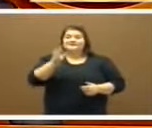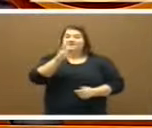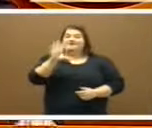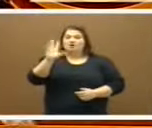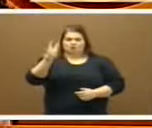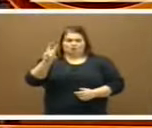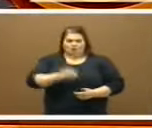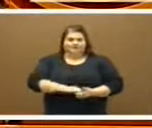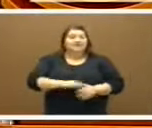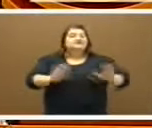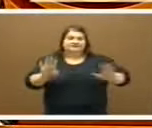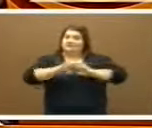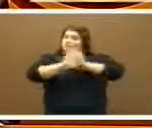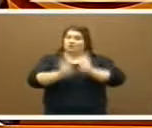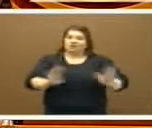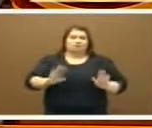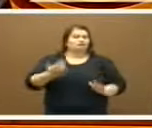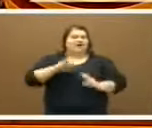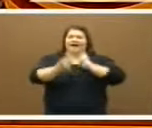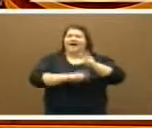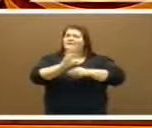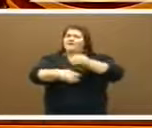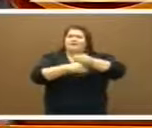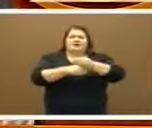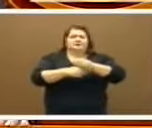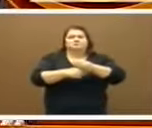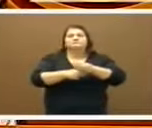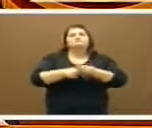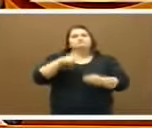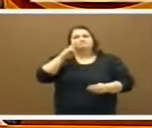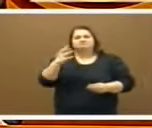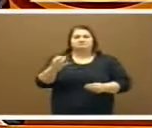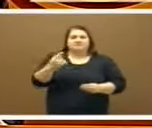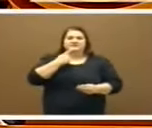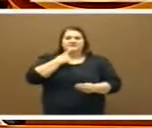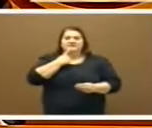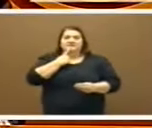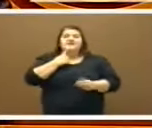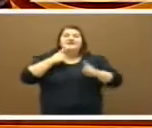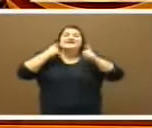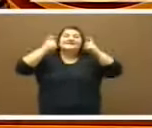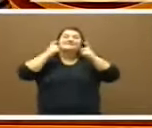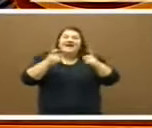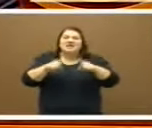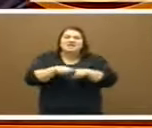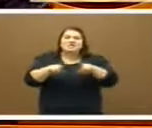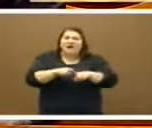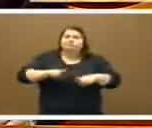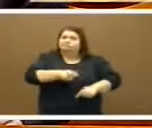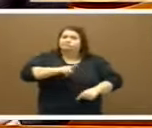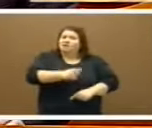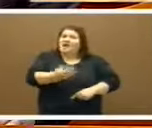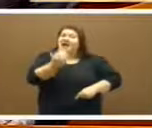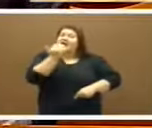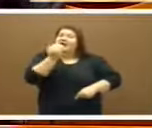Y, por último, llegamos a la apoteosis de las enmiendas, donde nos dicen evitar injerencias políticas a las fundaciones de las cajas